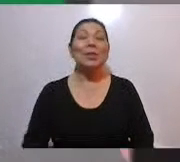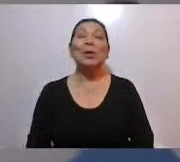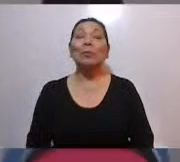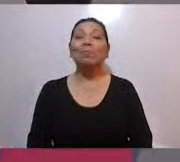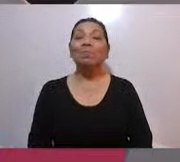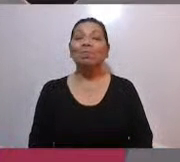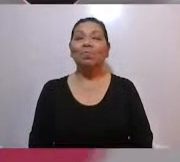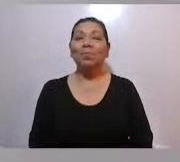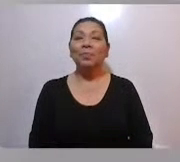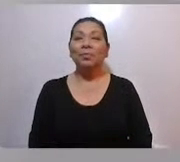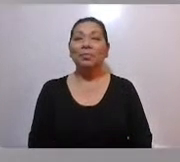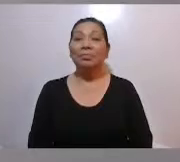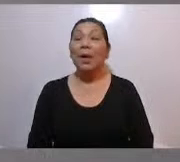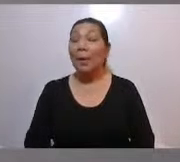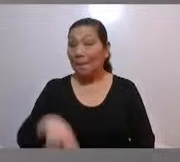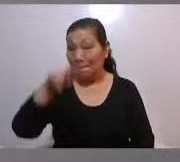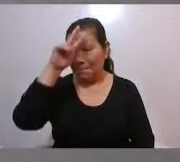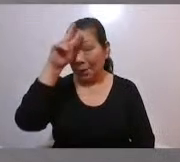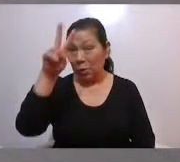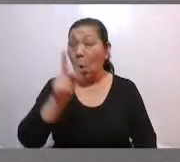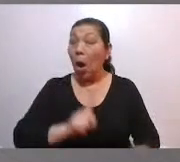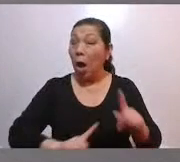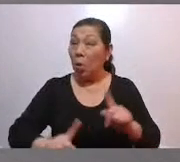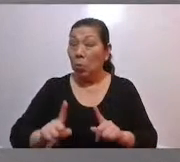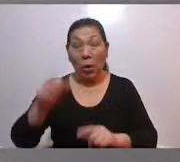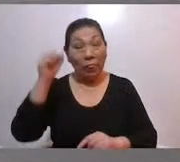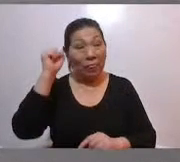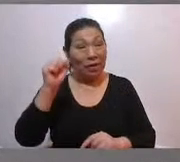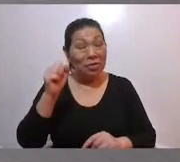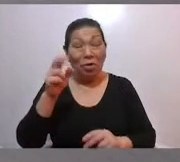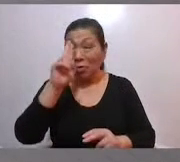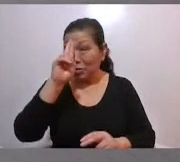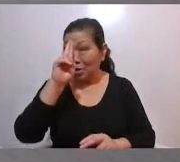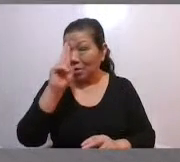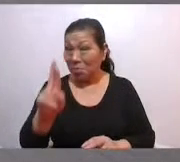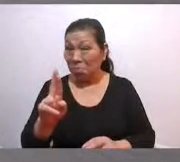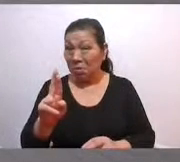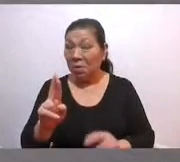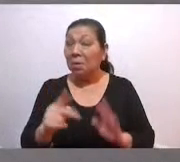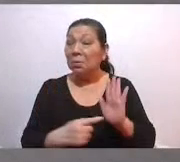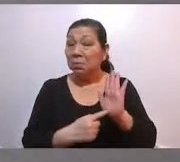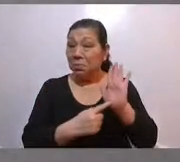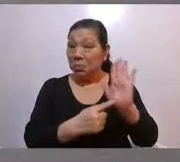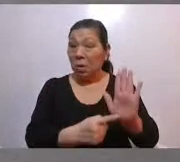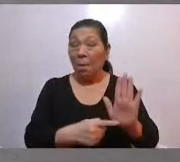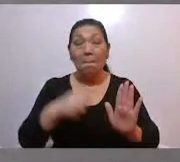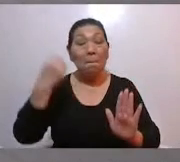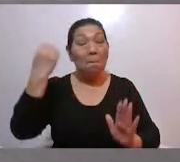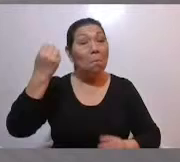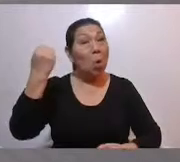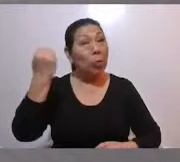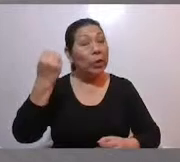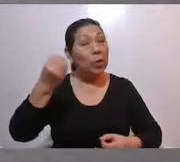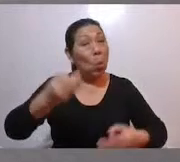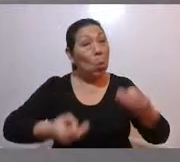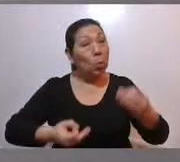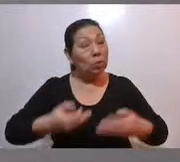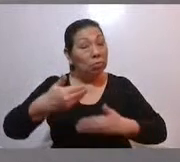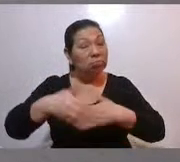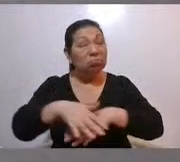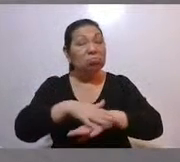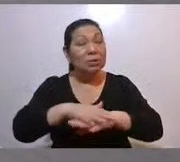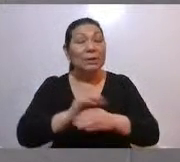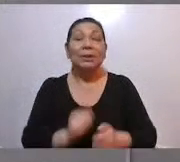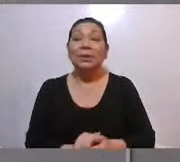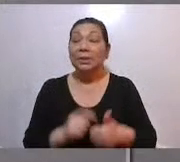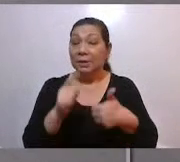derechos fundamentales. En Perú, cuando alguno de esos derechos es vulnerado, podemos presentar ante el Poder Judicial varios